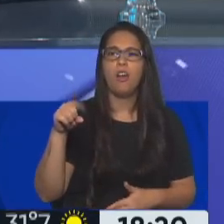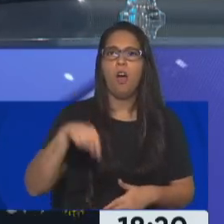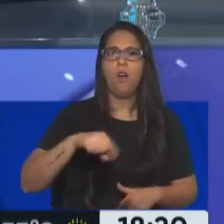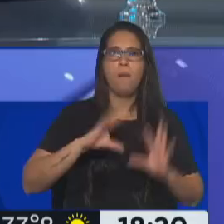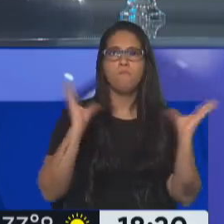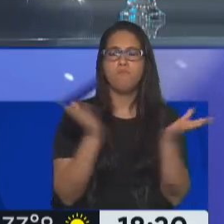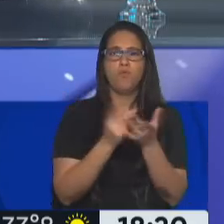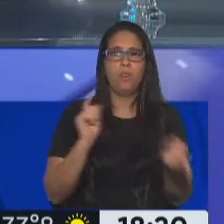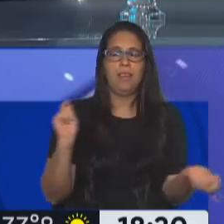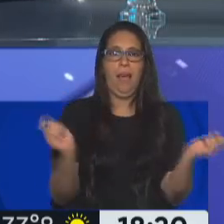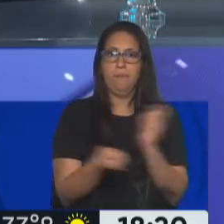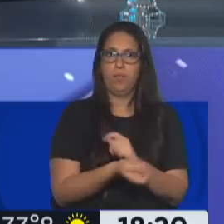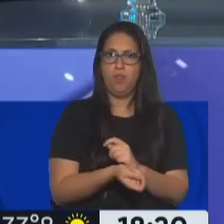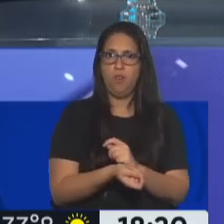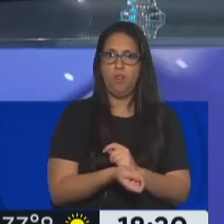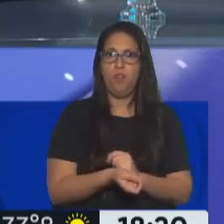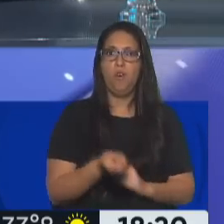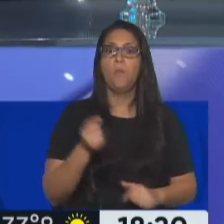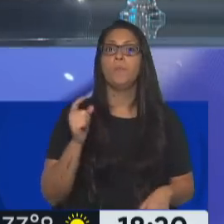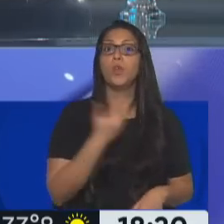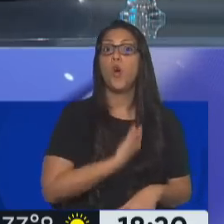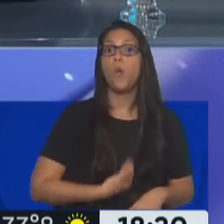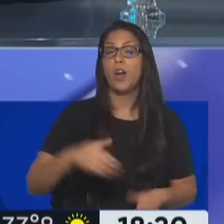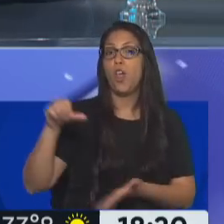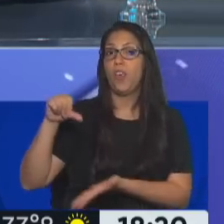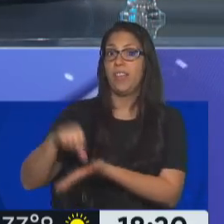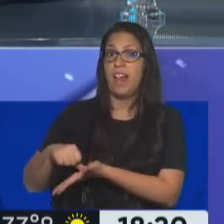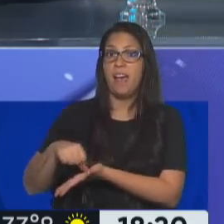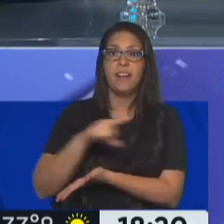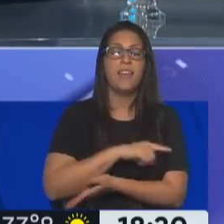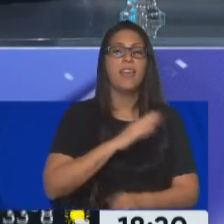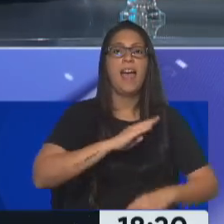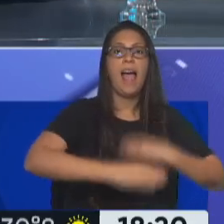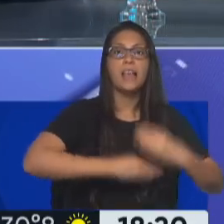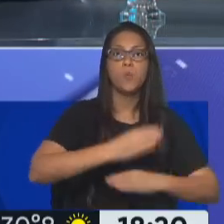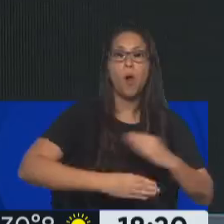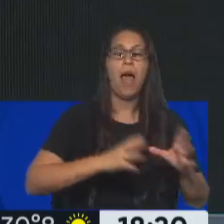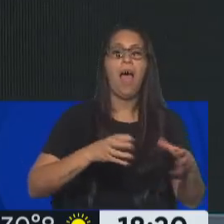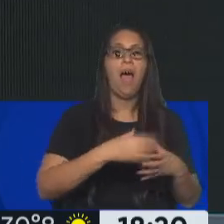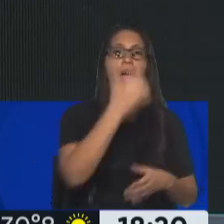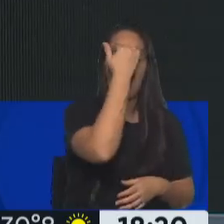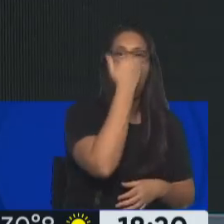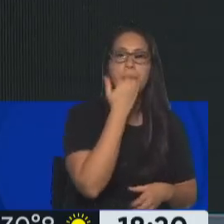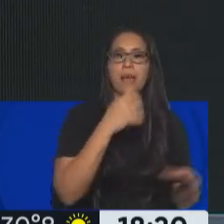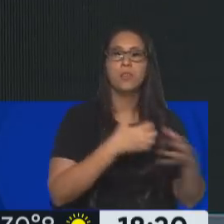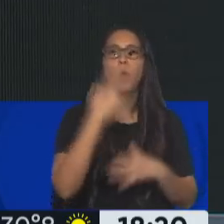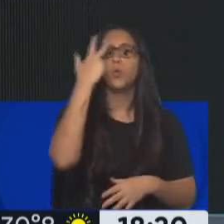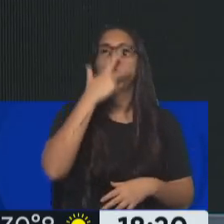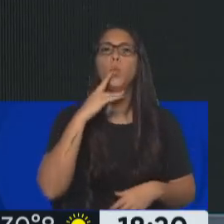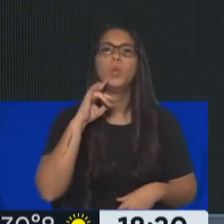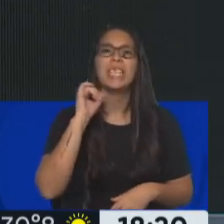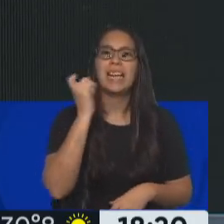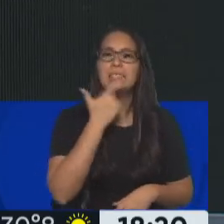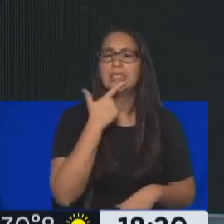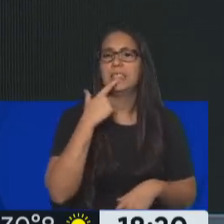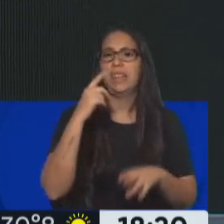político, eminentemente del gobierno iraní y de Hezbollah, de Hamas, de los hutíes. Es decir, está